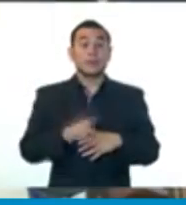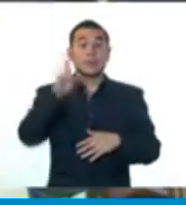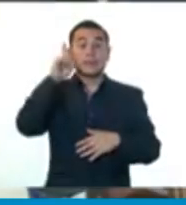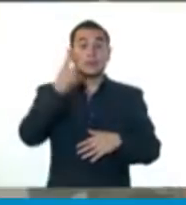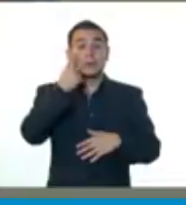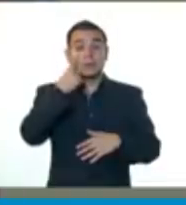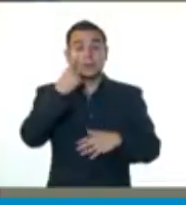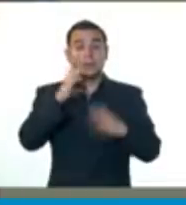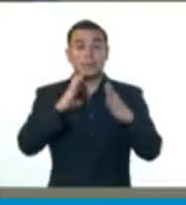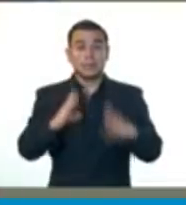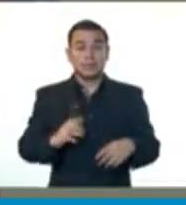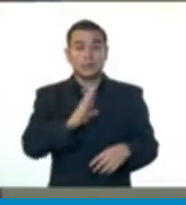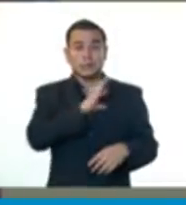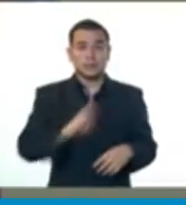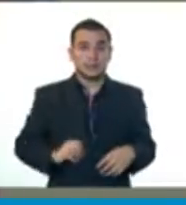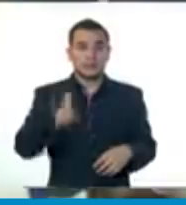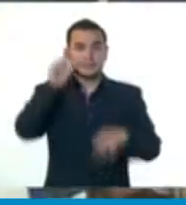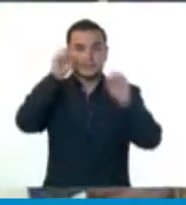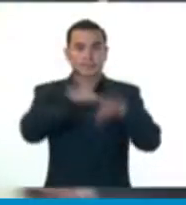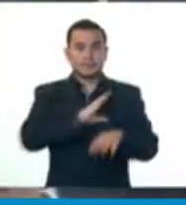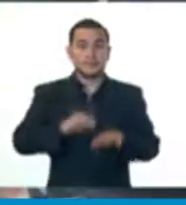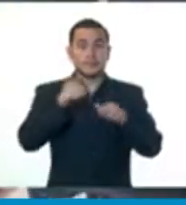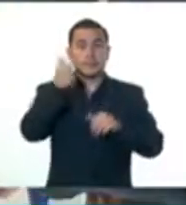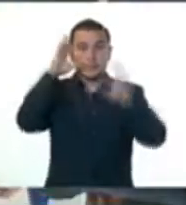este fue un informe para la prensa gráfica puntocom